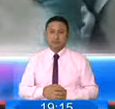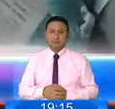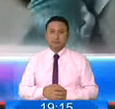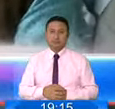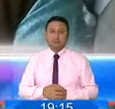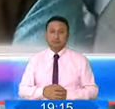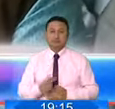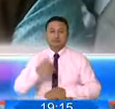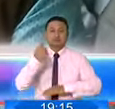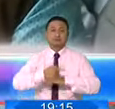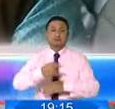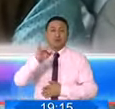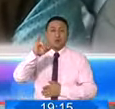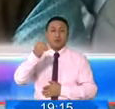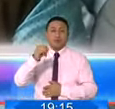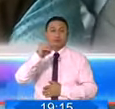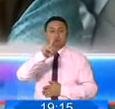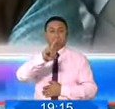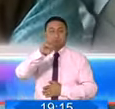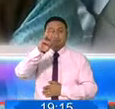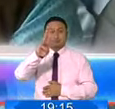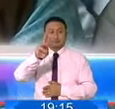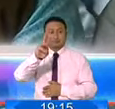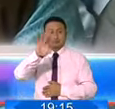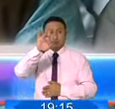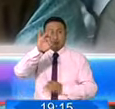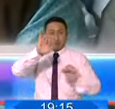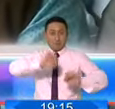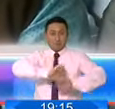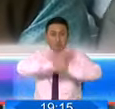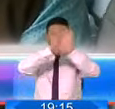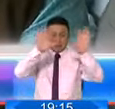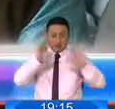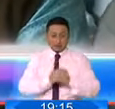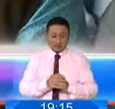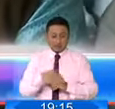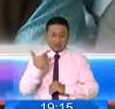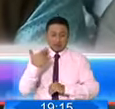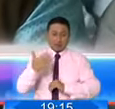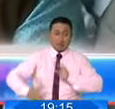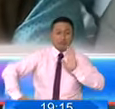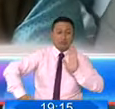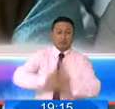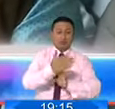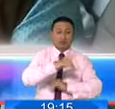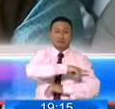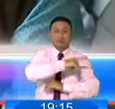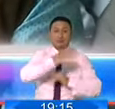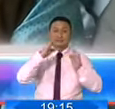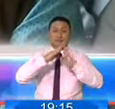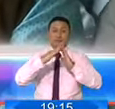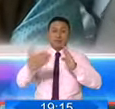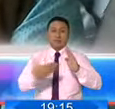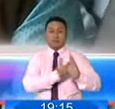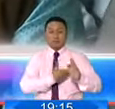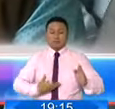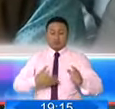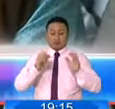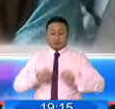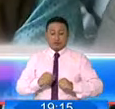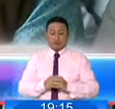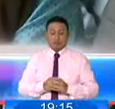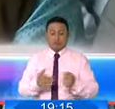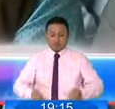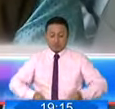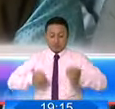Que el día jueves 26 a las 8 de la mañana nos trasladaremos hasta el Palacio de Carondelet para entregar